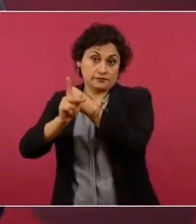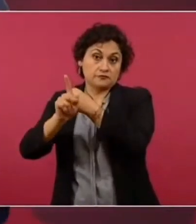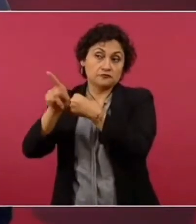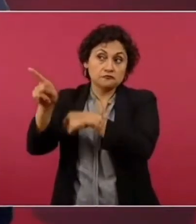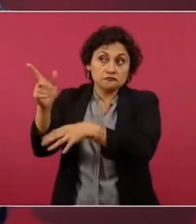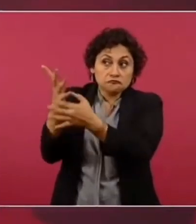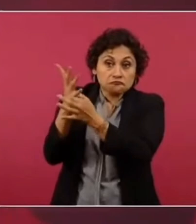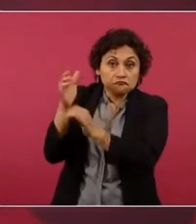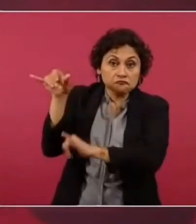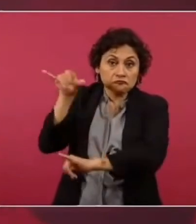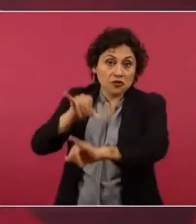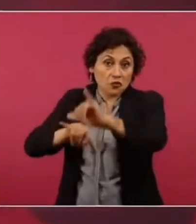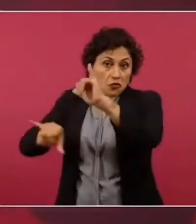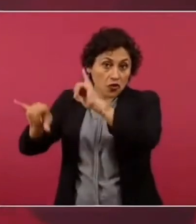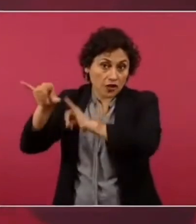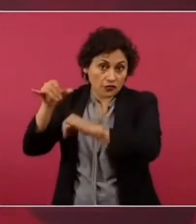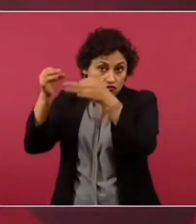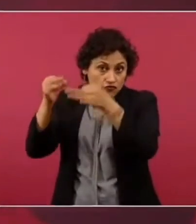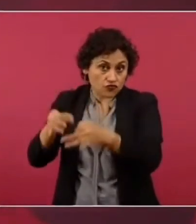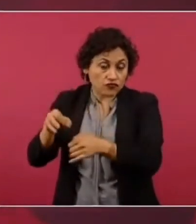supuestos